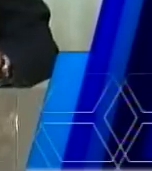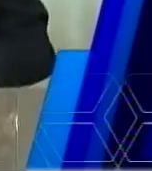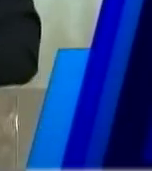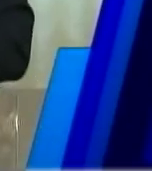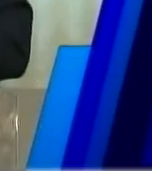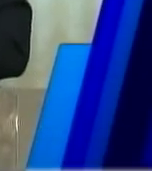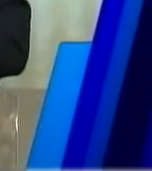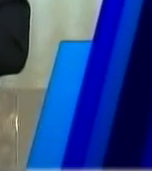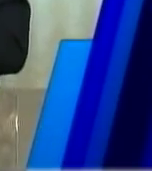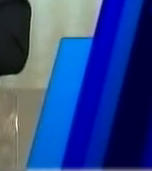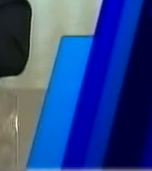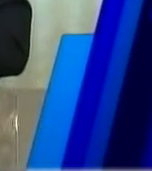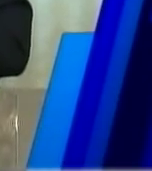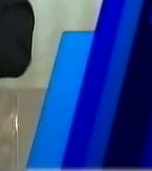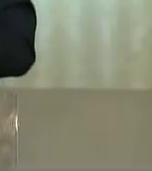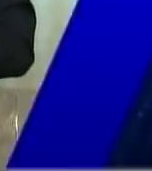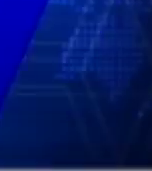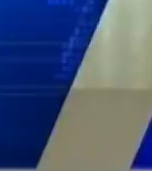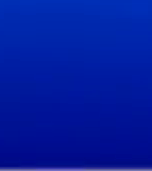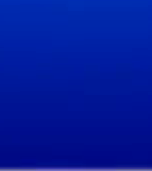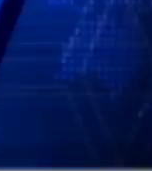países latinoamericanos.